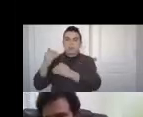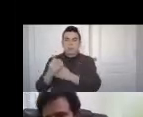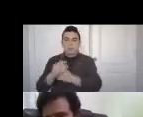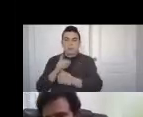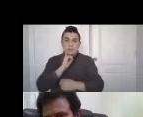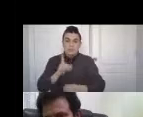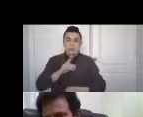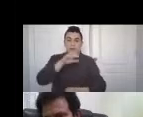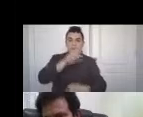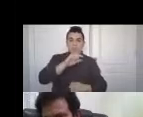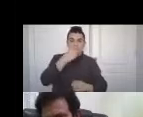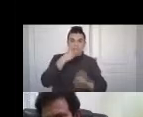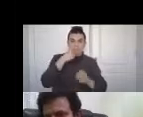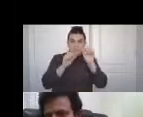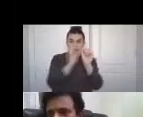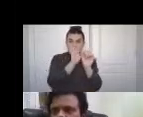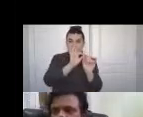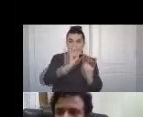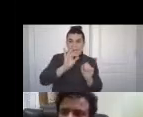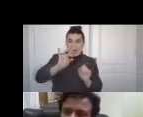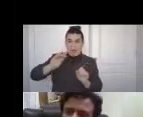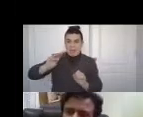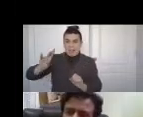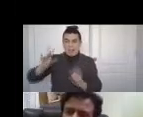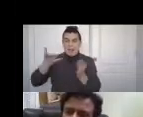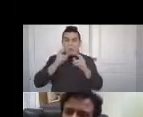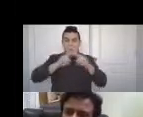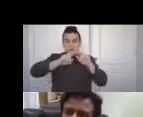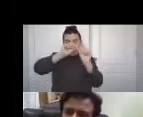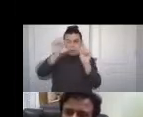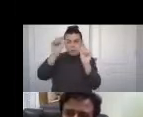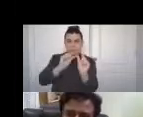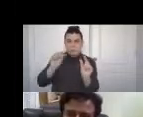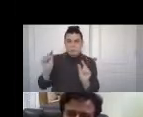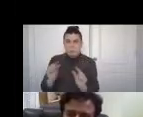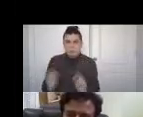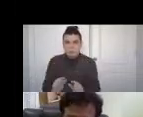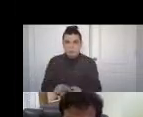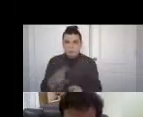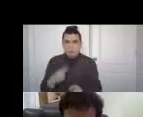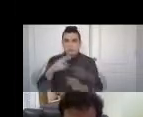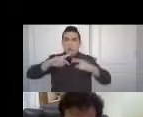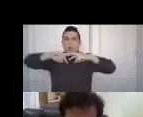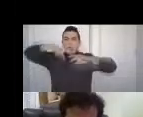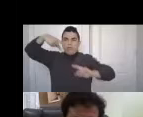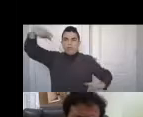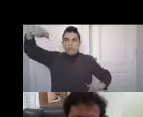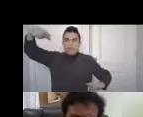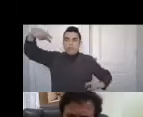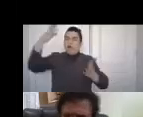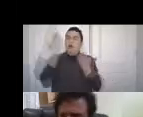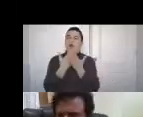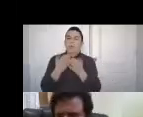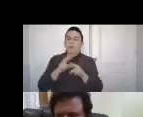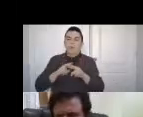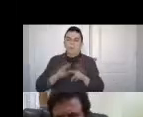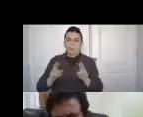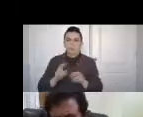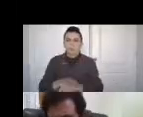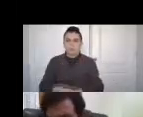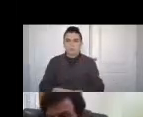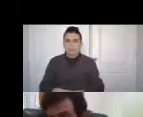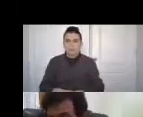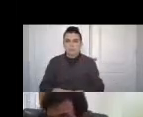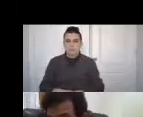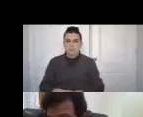letras, las letras que componen, ¿cierto? Su genoma, ¿ya? Y para llevarlo al caso de,